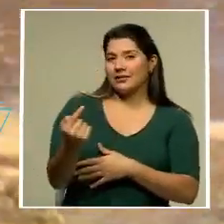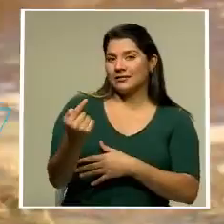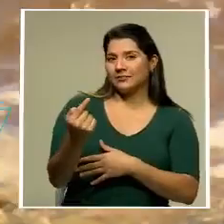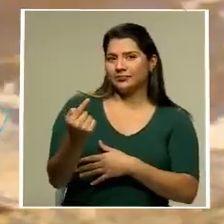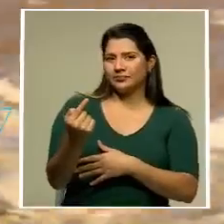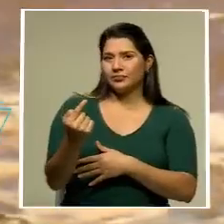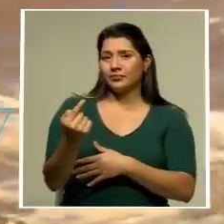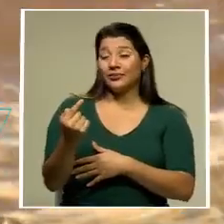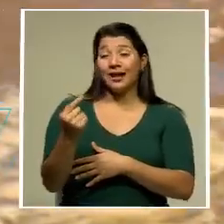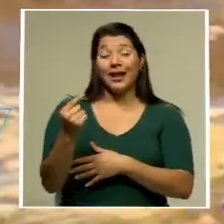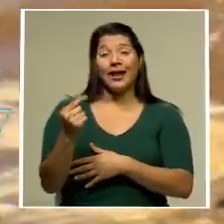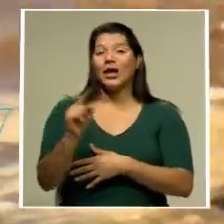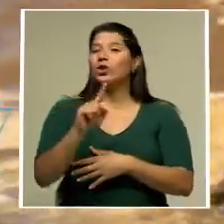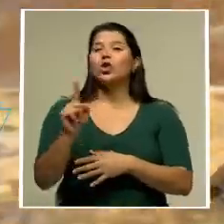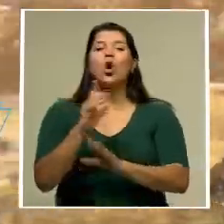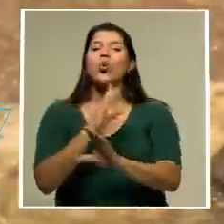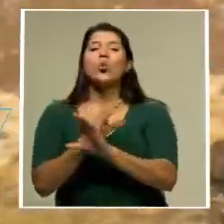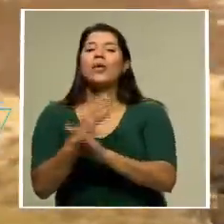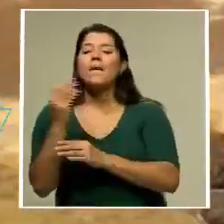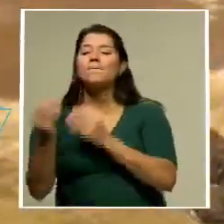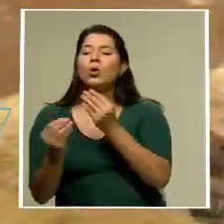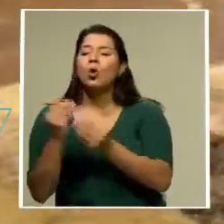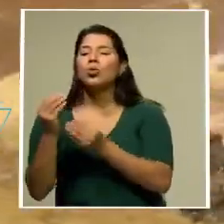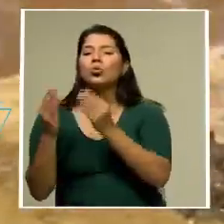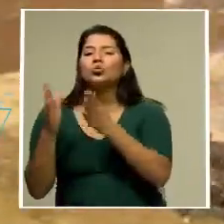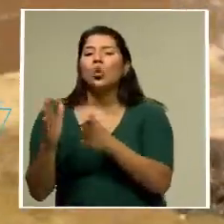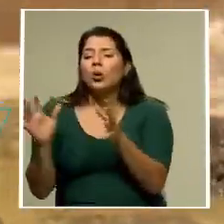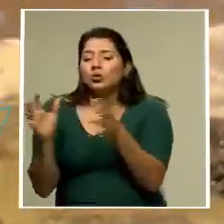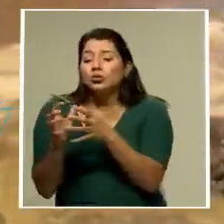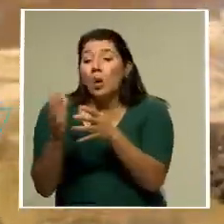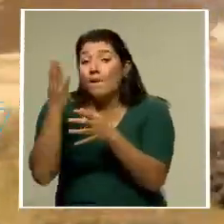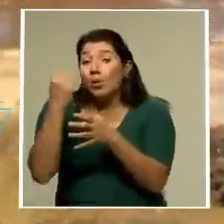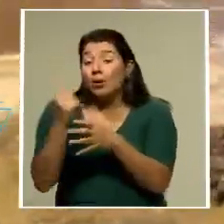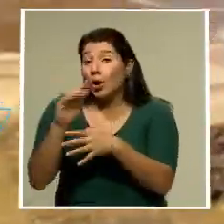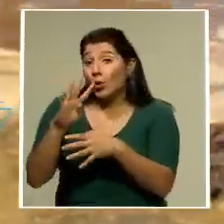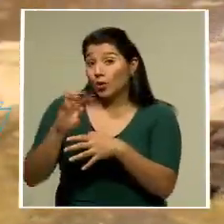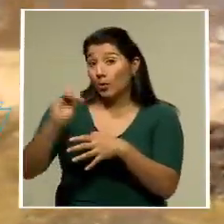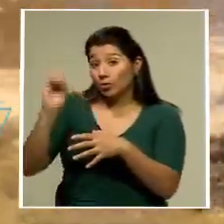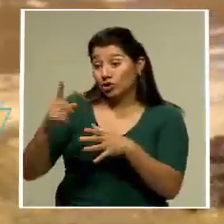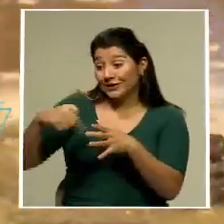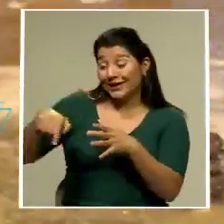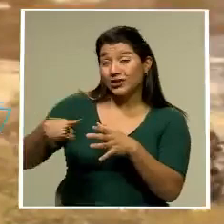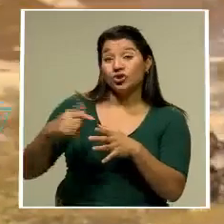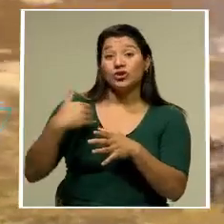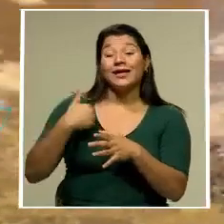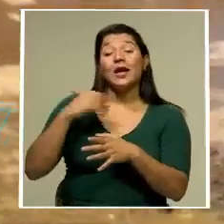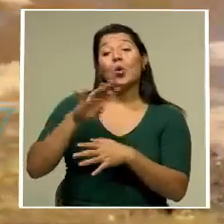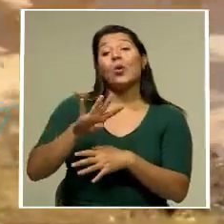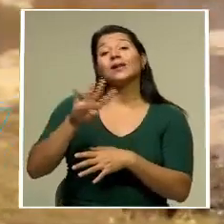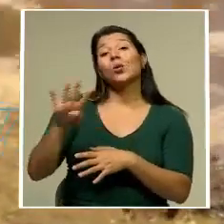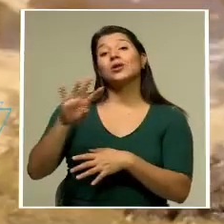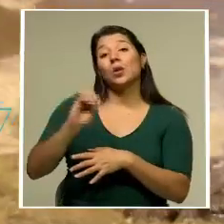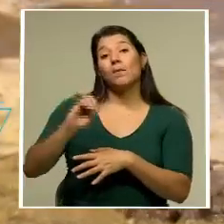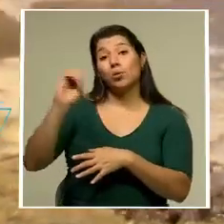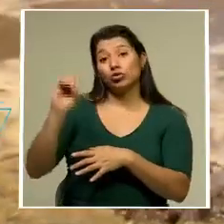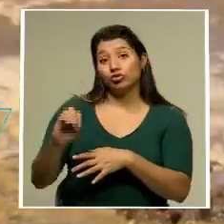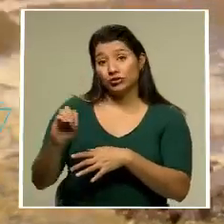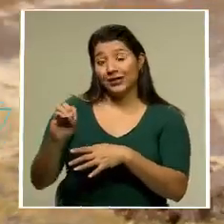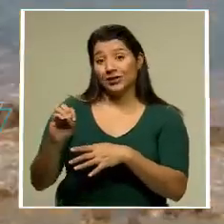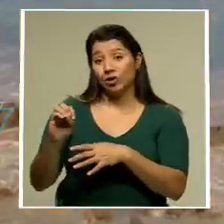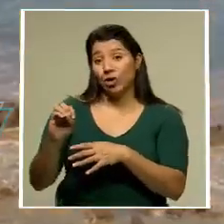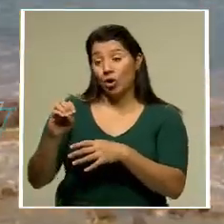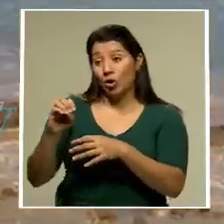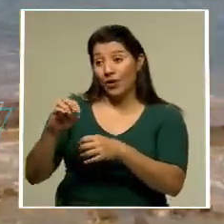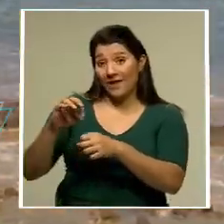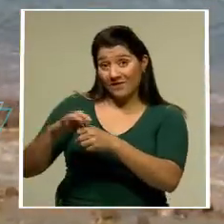no resguarda a los pequeños productores, ya que el 4% de ellos poseen el 44% del área